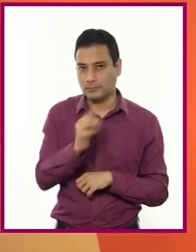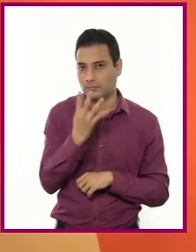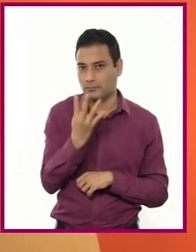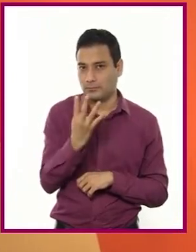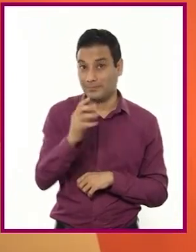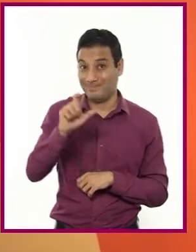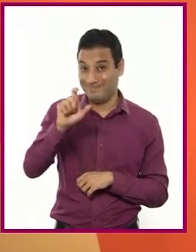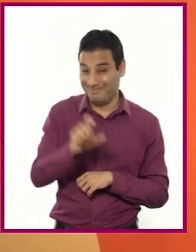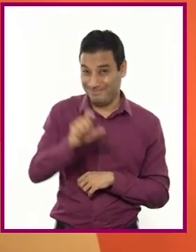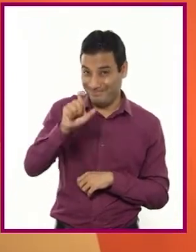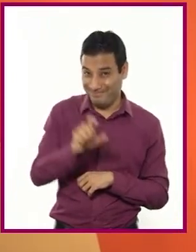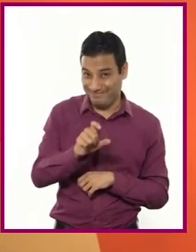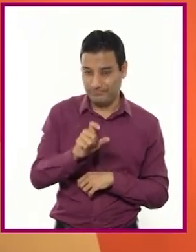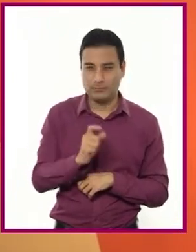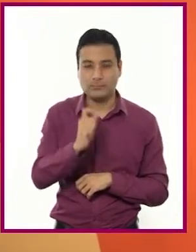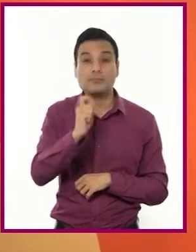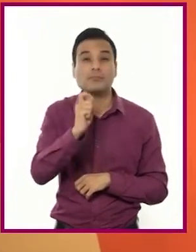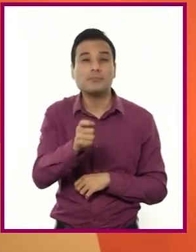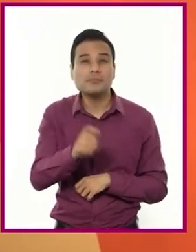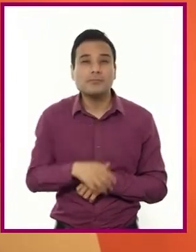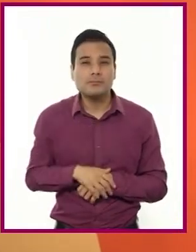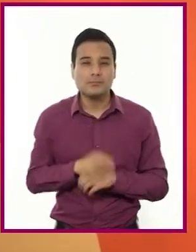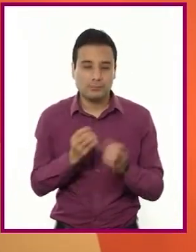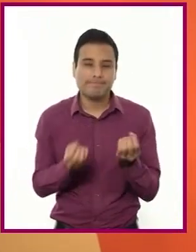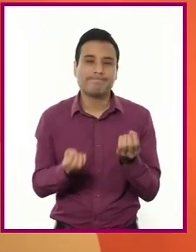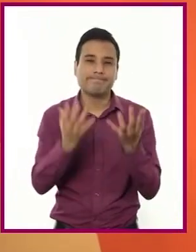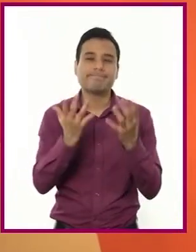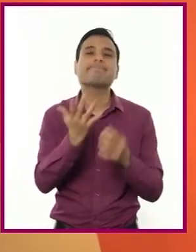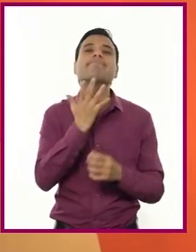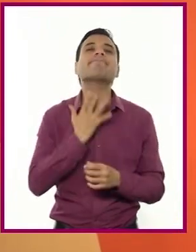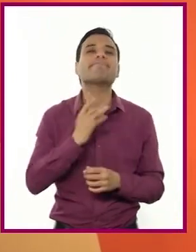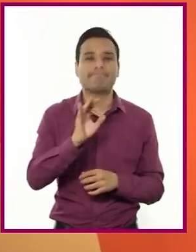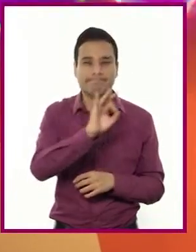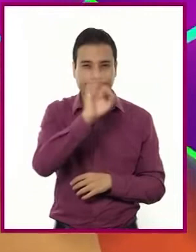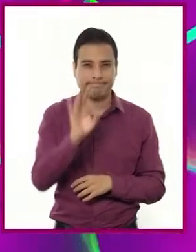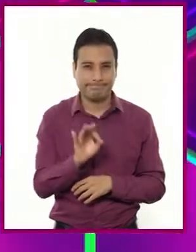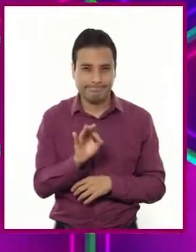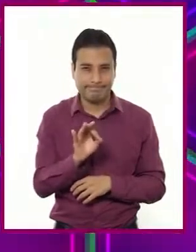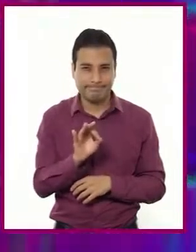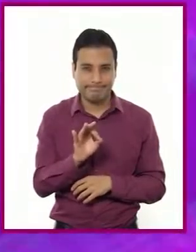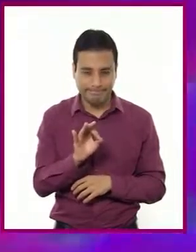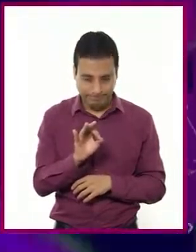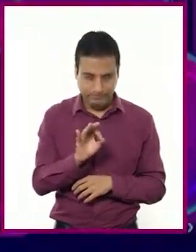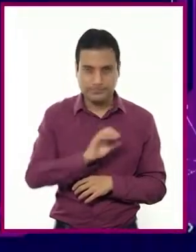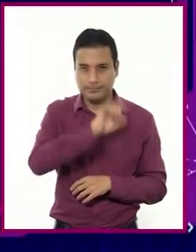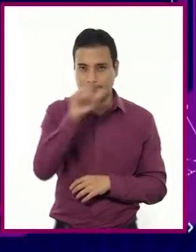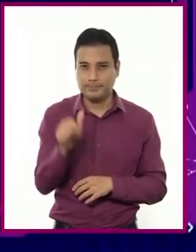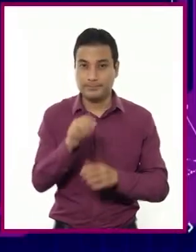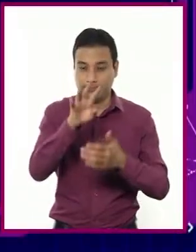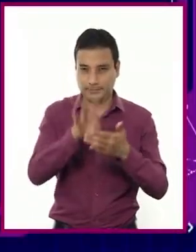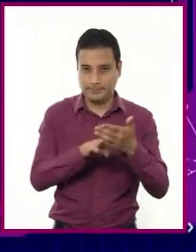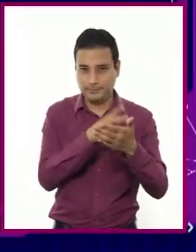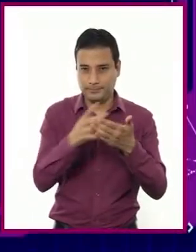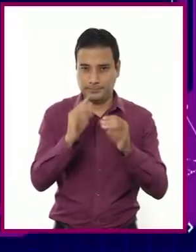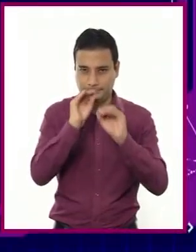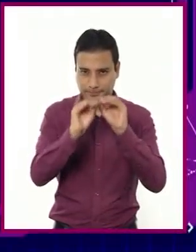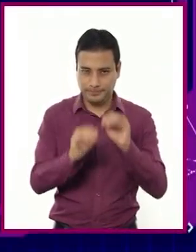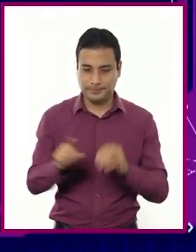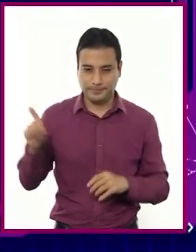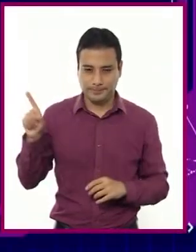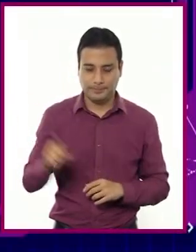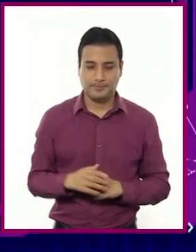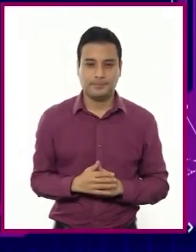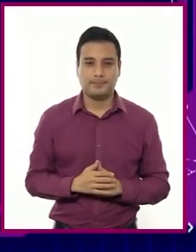0.74X, que indica el contenido de alcohol que posee dicha mezcla. Luego construyó una tabla. La